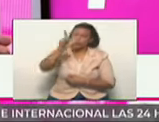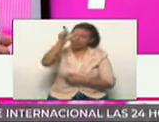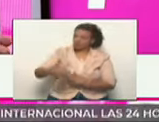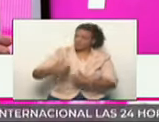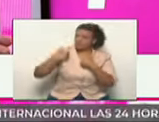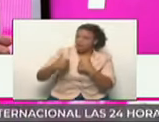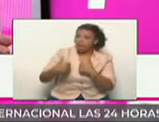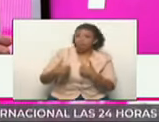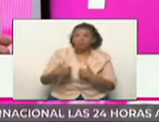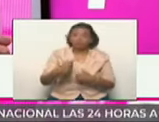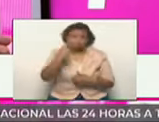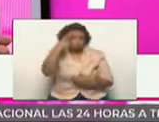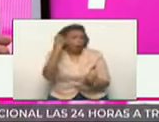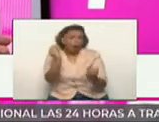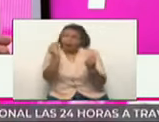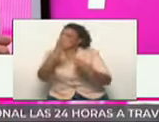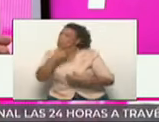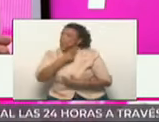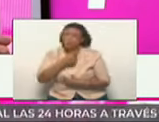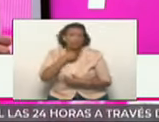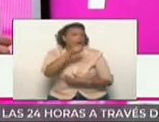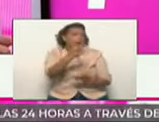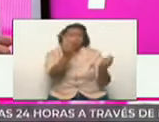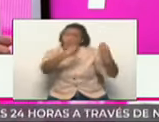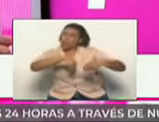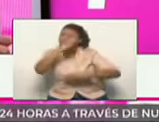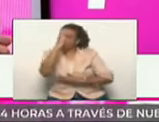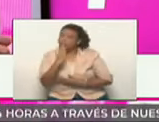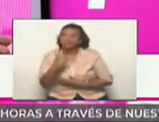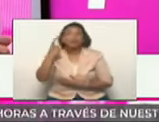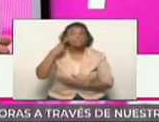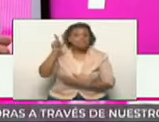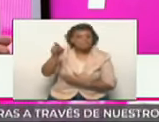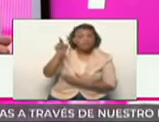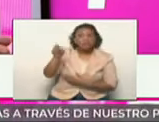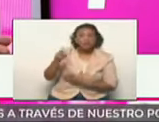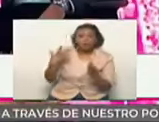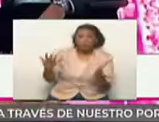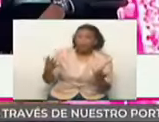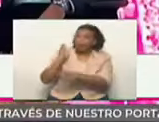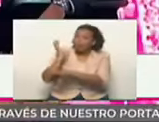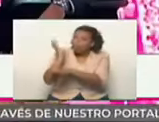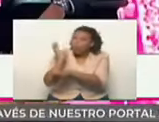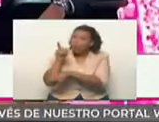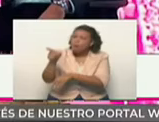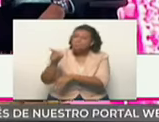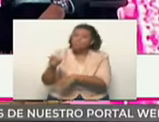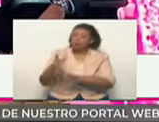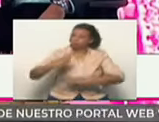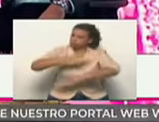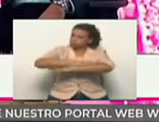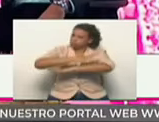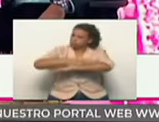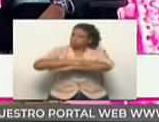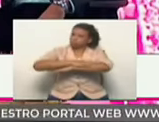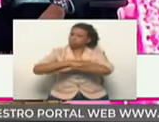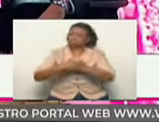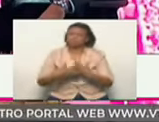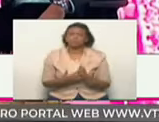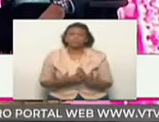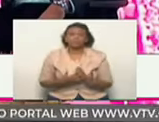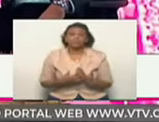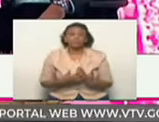Y nosotros estamos en desacuerdo con su postura. También lo escuchamos a usted decir en la cumbre un gesto de pañuelo blanco.